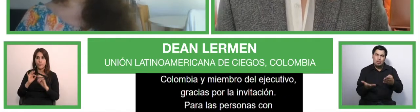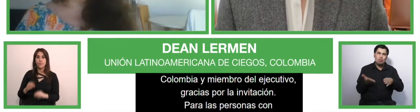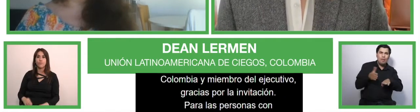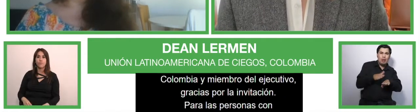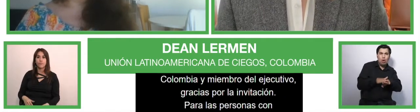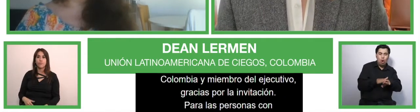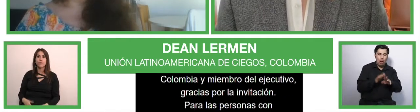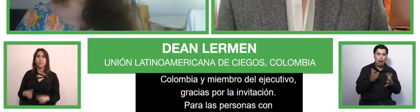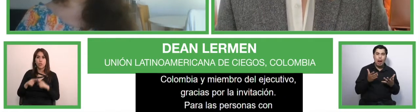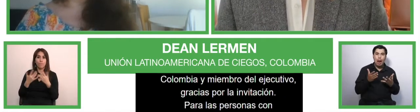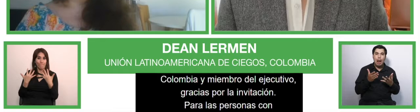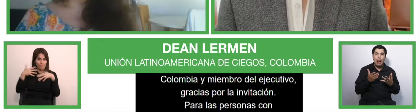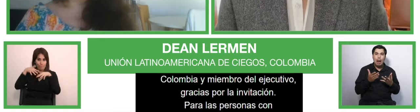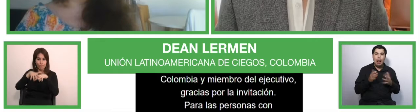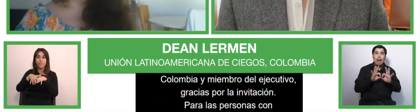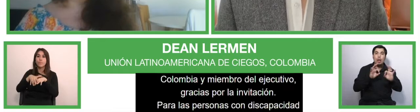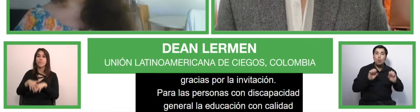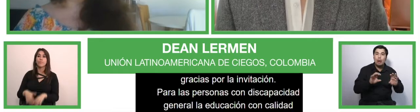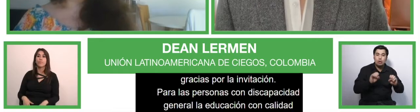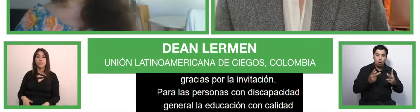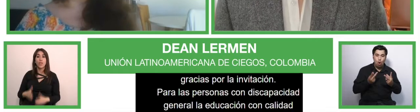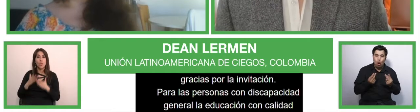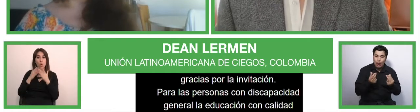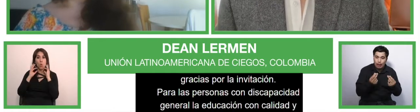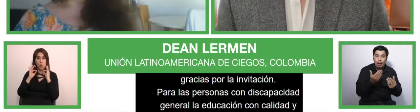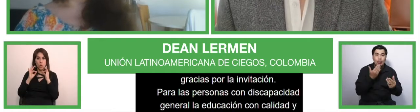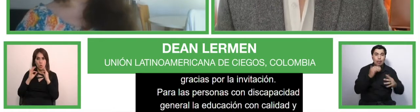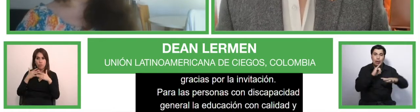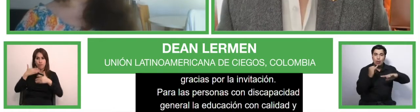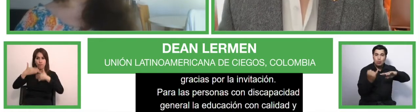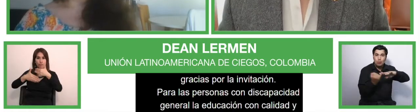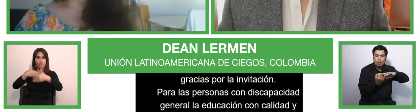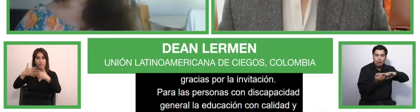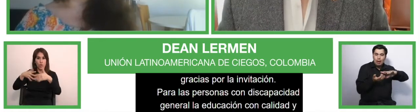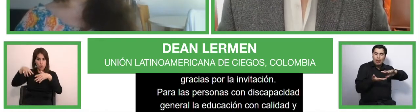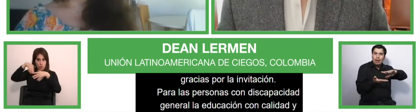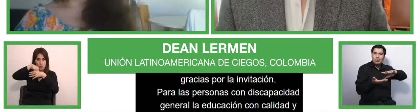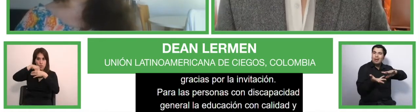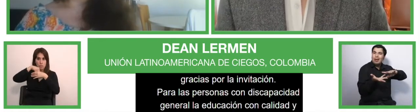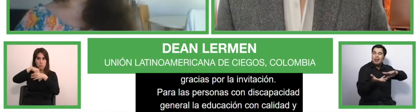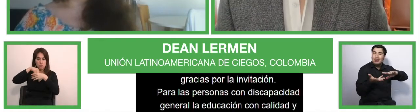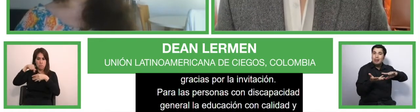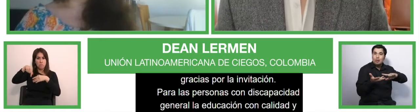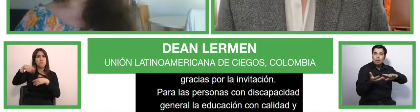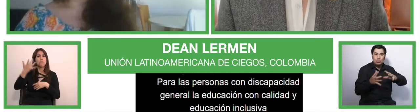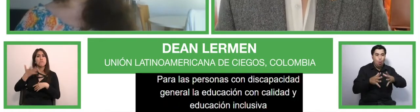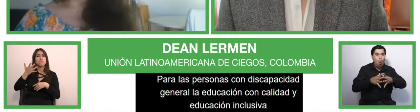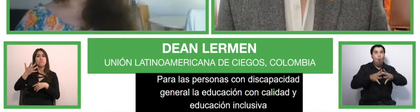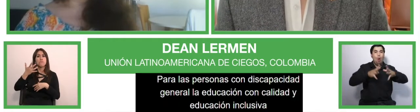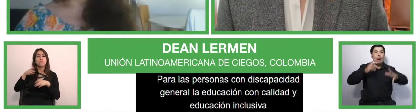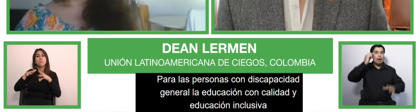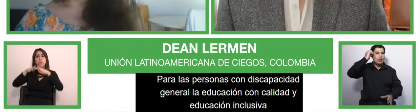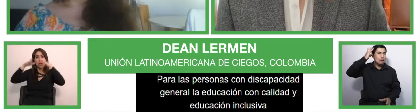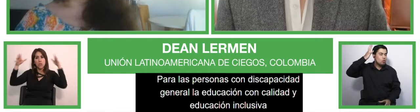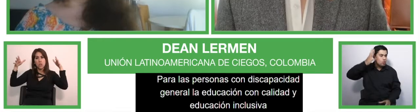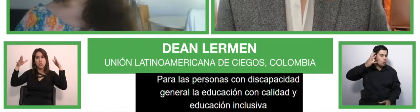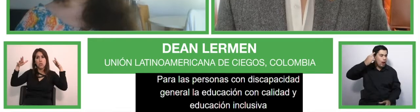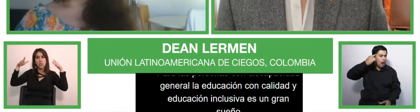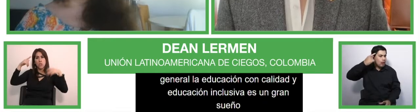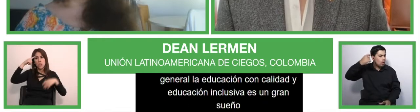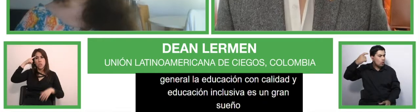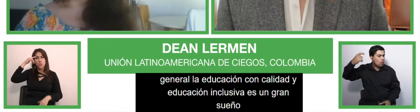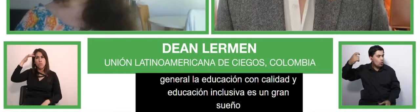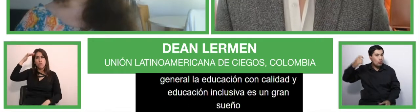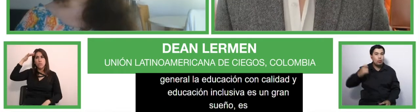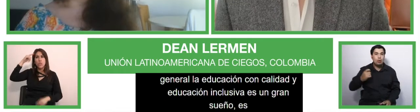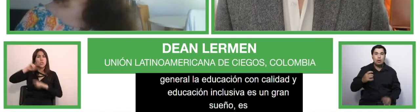calidad y la educación inclusiva, es un gran sueño, es un enorme reto y un gran